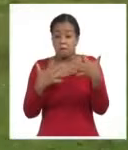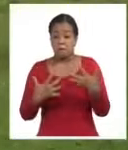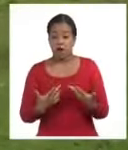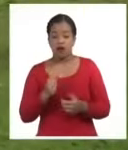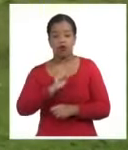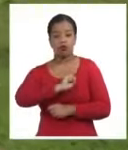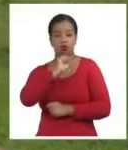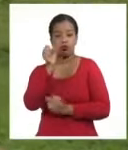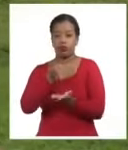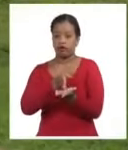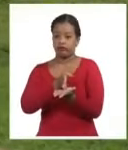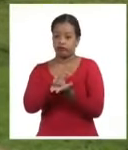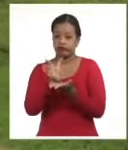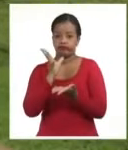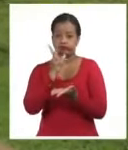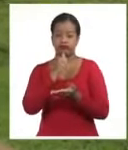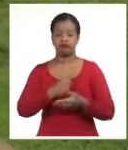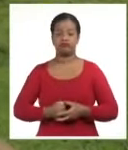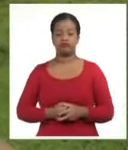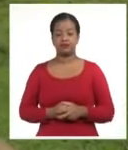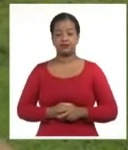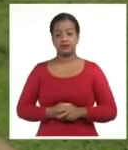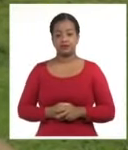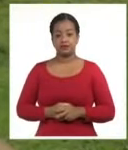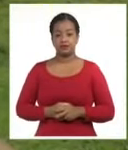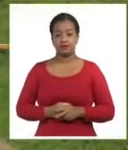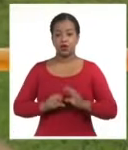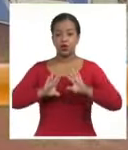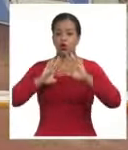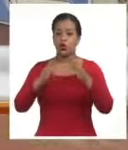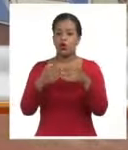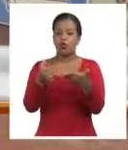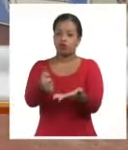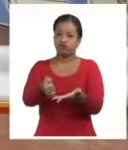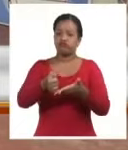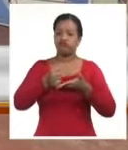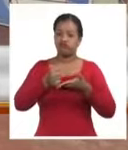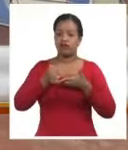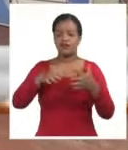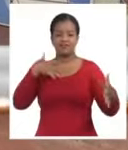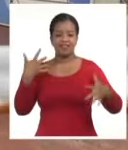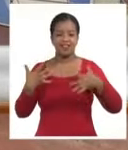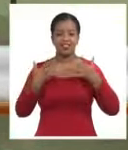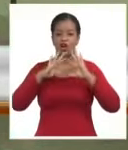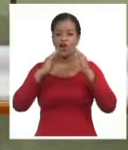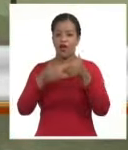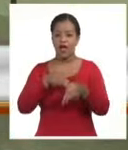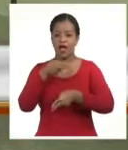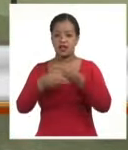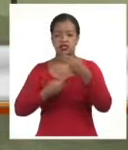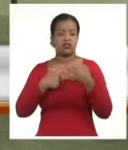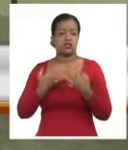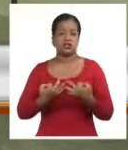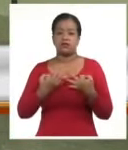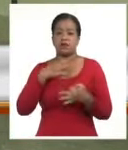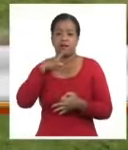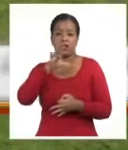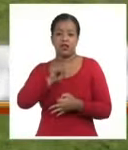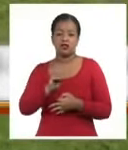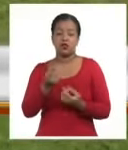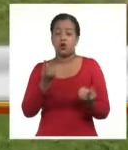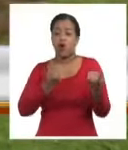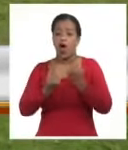mantenerla. Todo el mundo cooperado, todo el mundo está contento con todo lo que se ha hecho. Yo siempre he dicho, cualquier hora que necesite